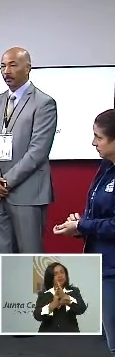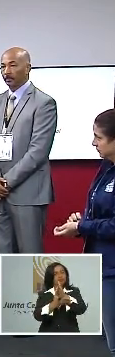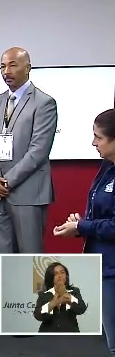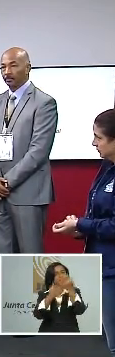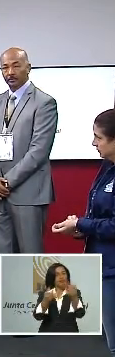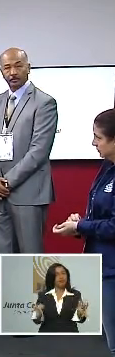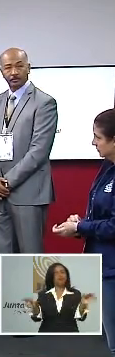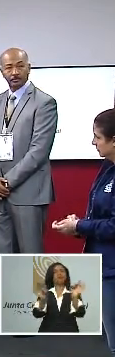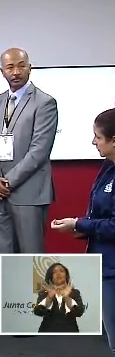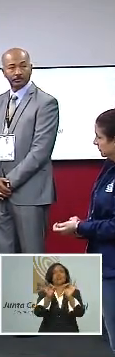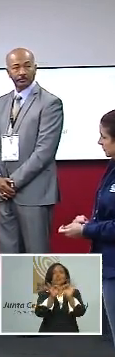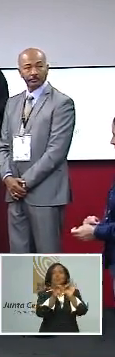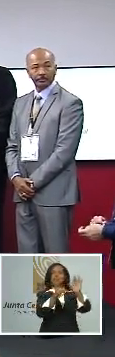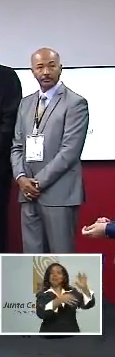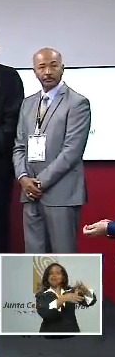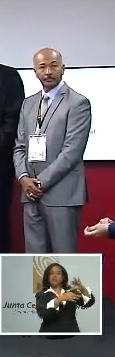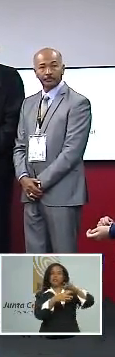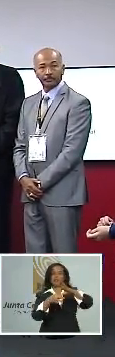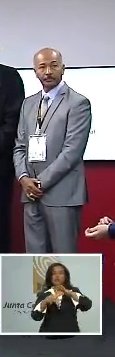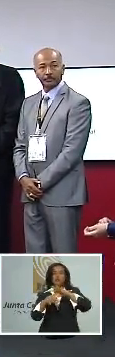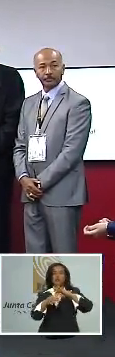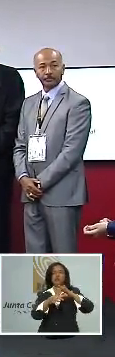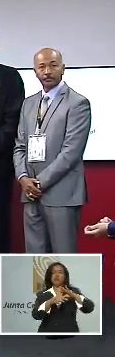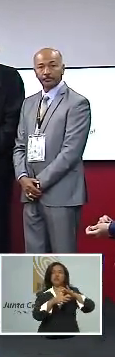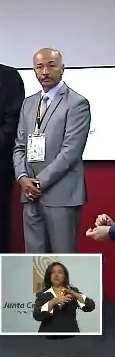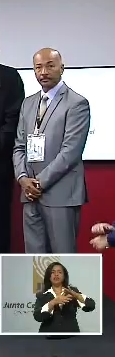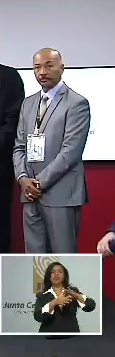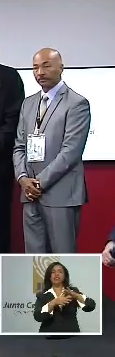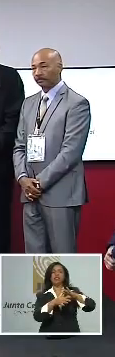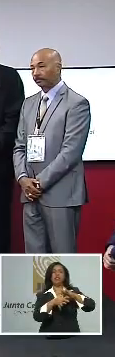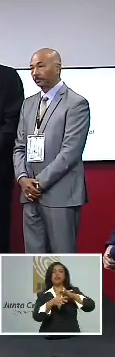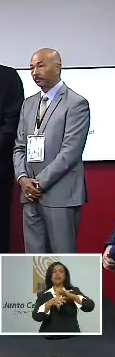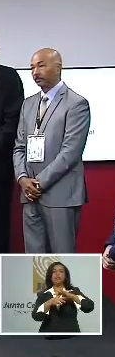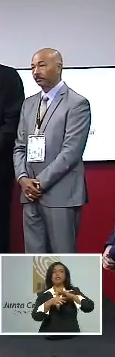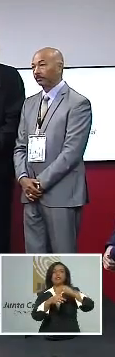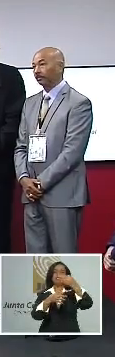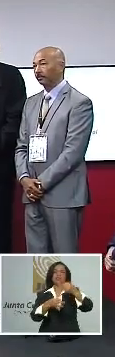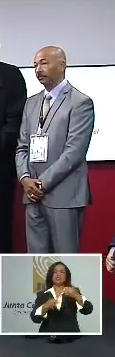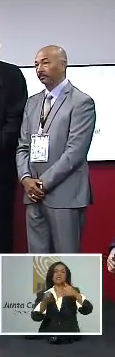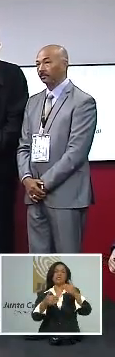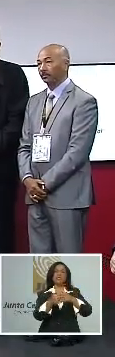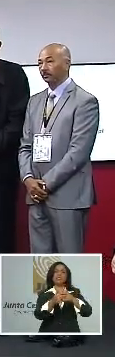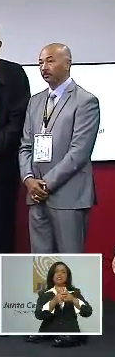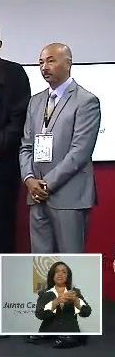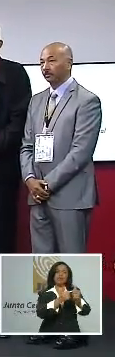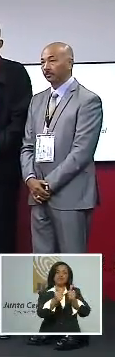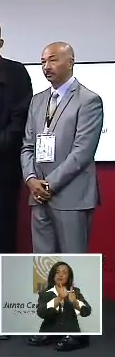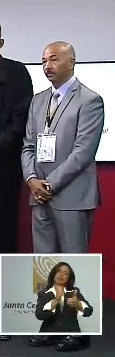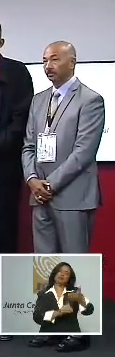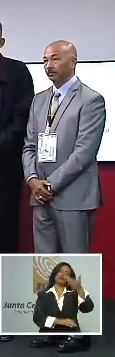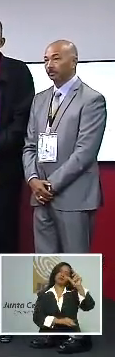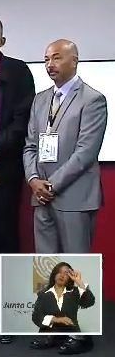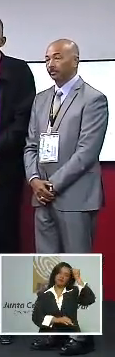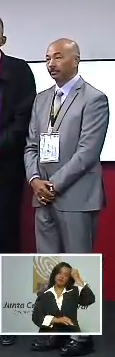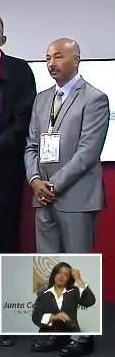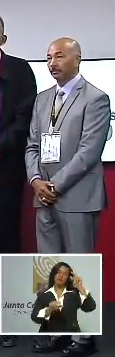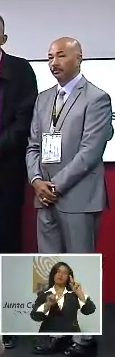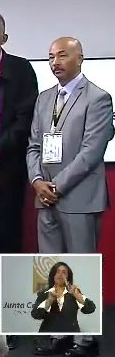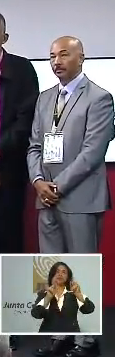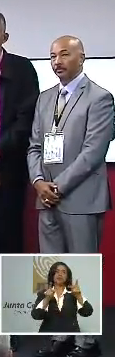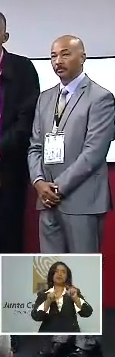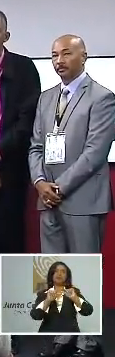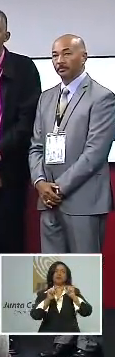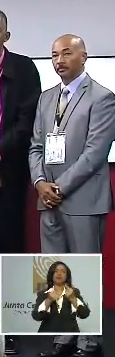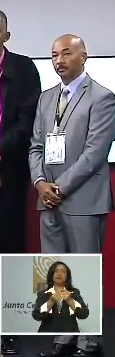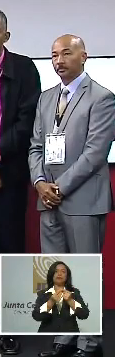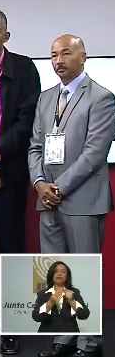y elegir los candidatos y las candidatas. Por eso nosotros como Comisión de Seguimiento hacemos un